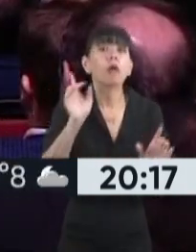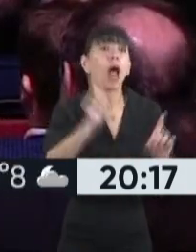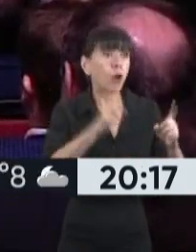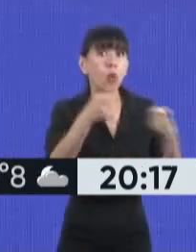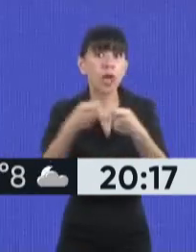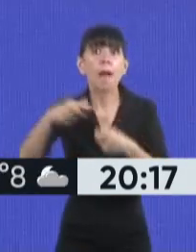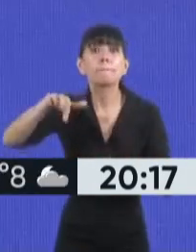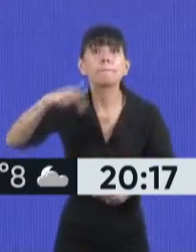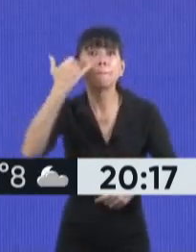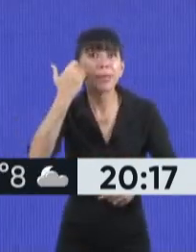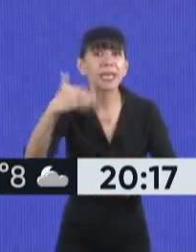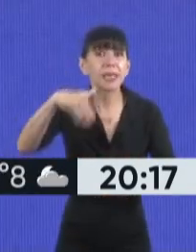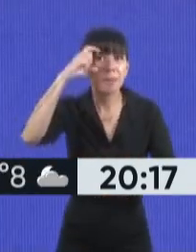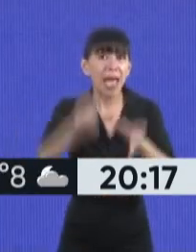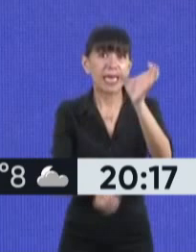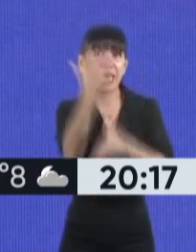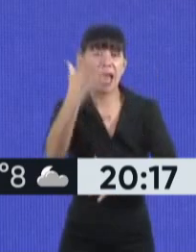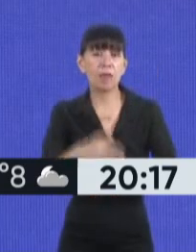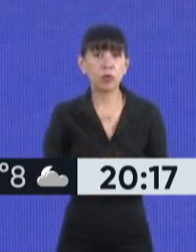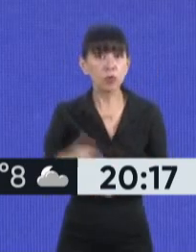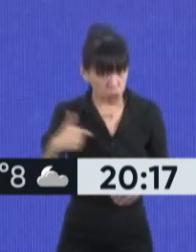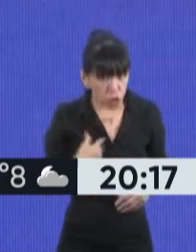Yo creo en ustedes, en los